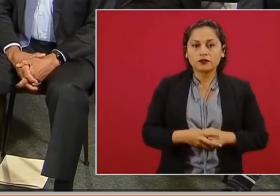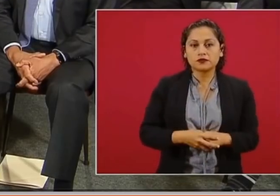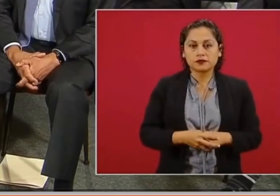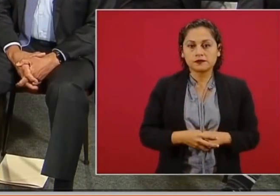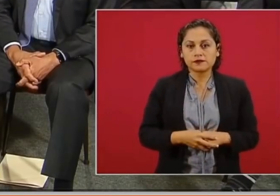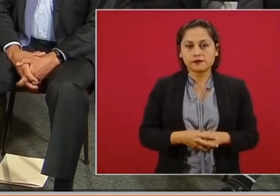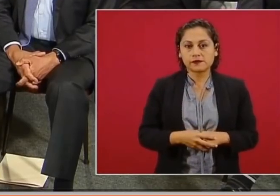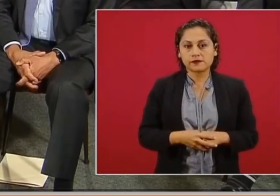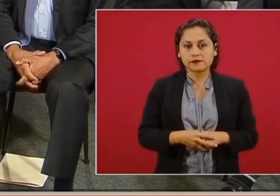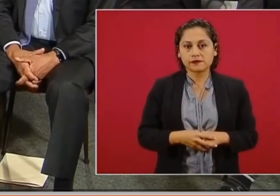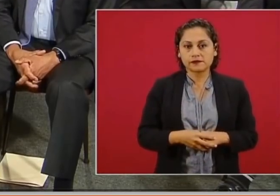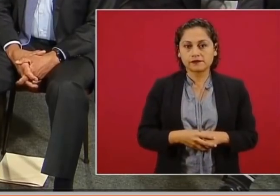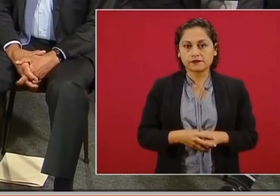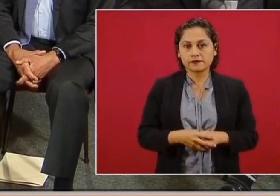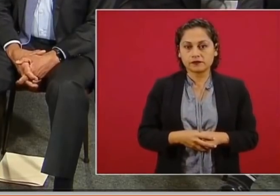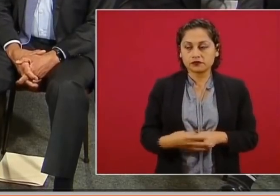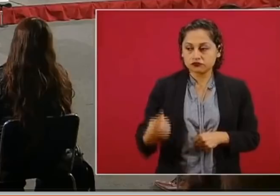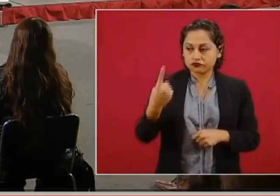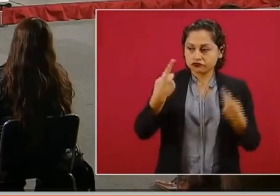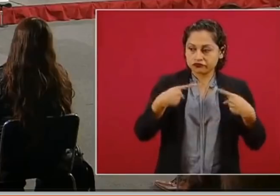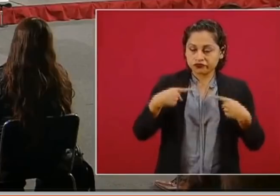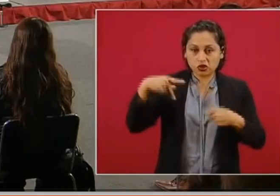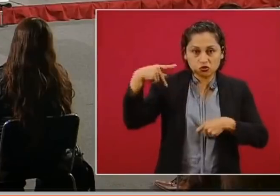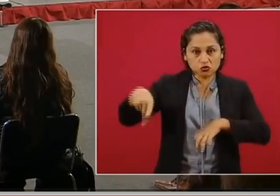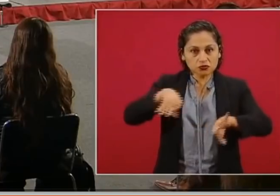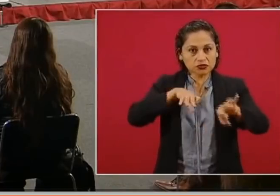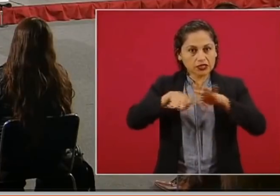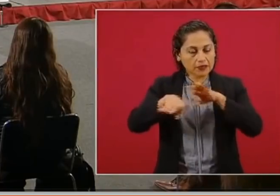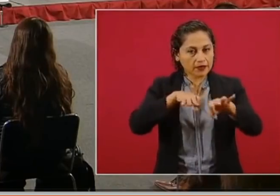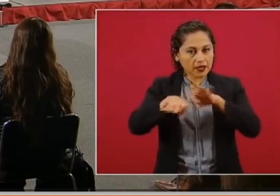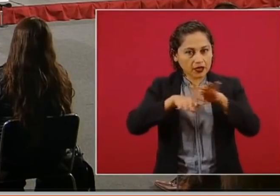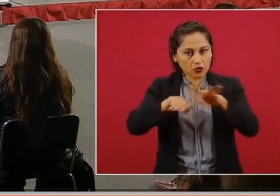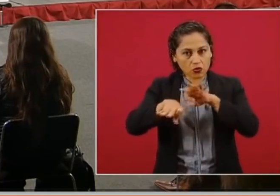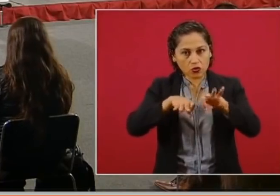llevó a cabo el trabajo de